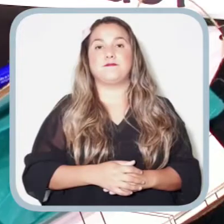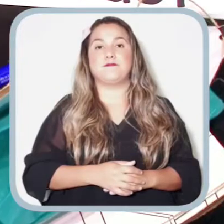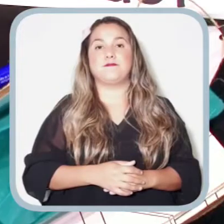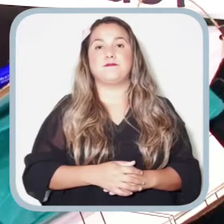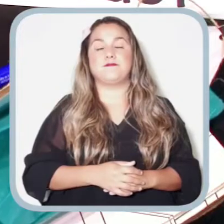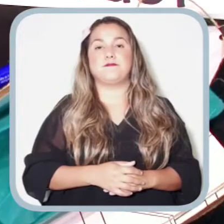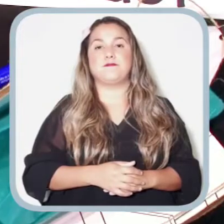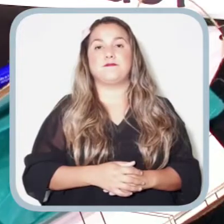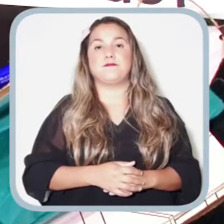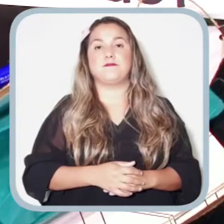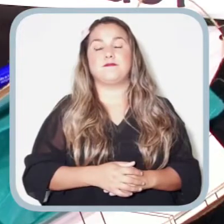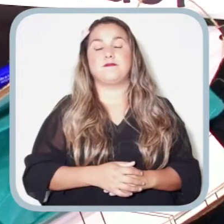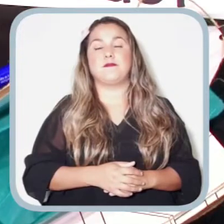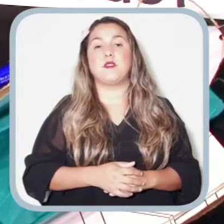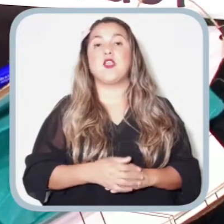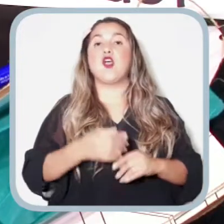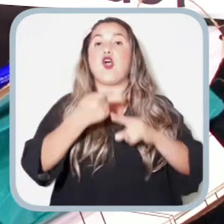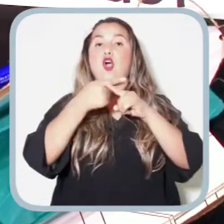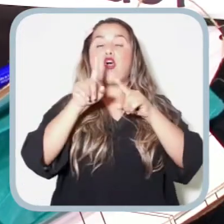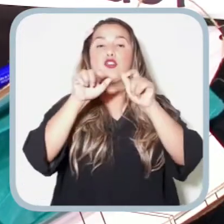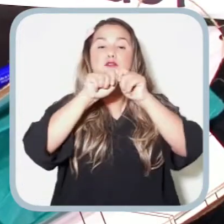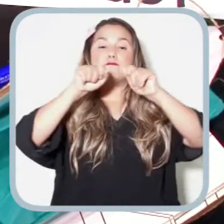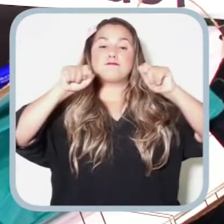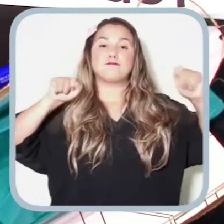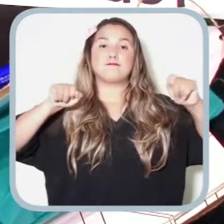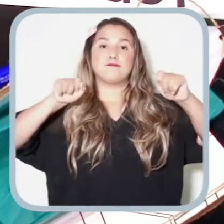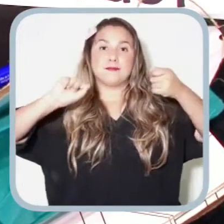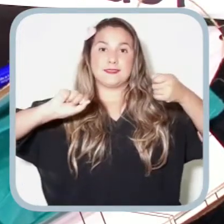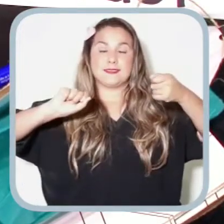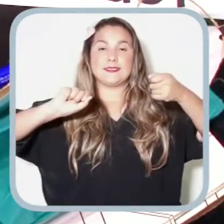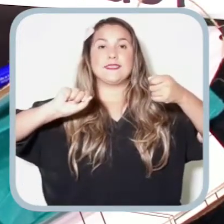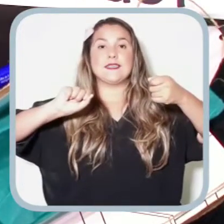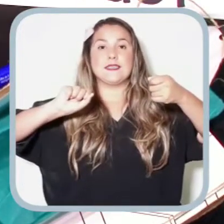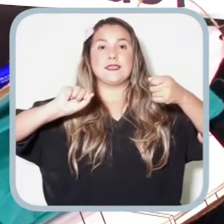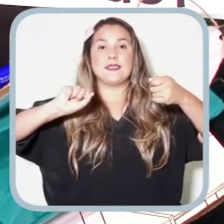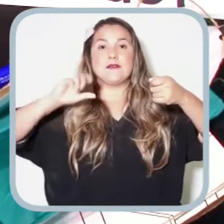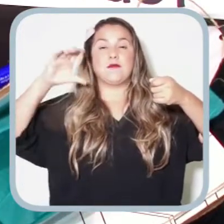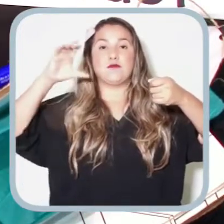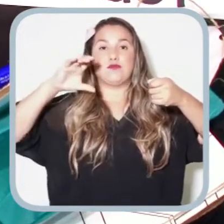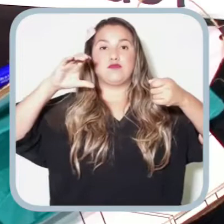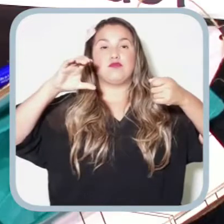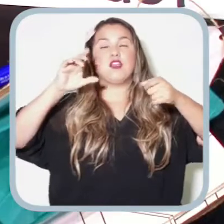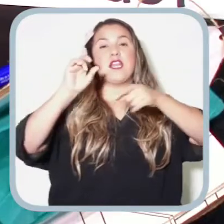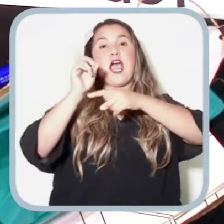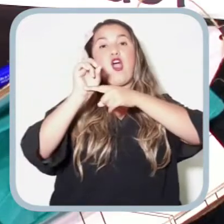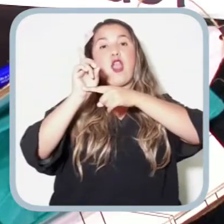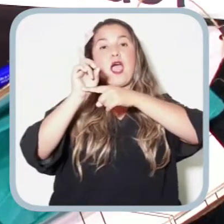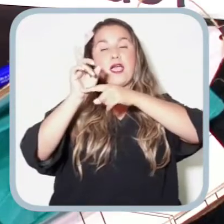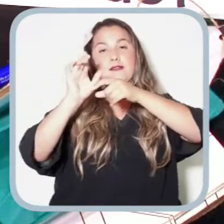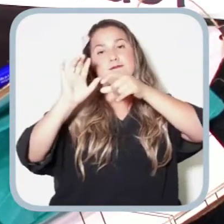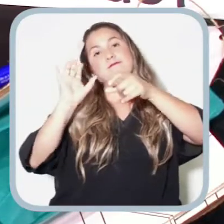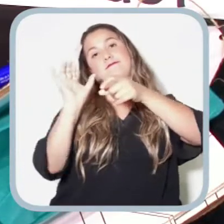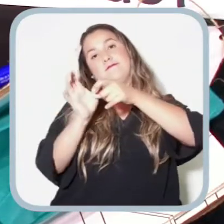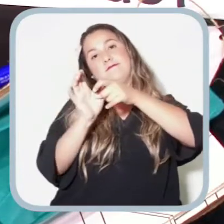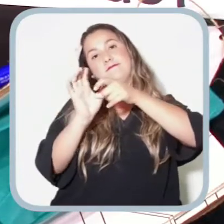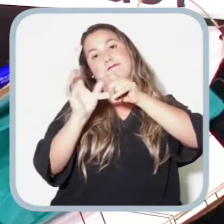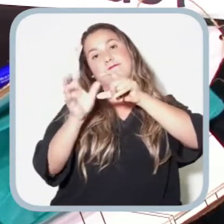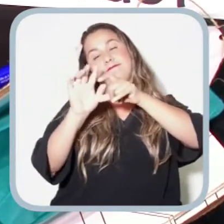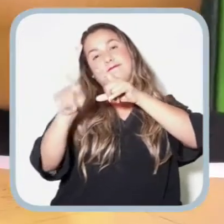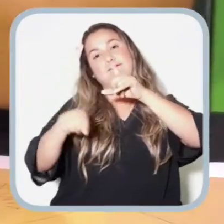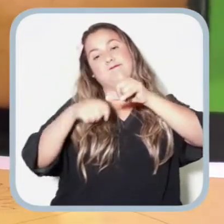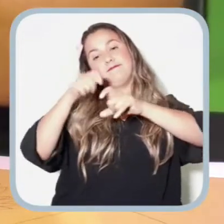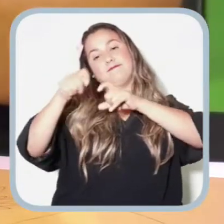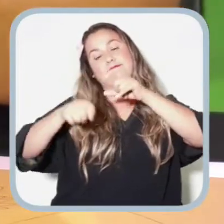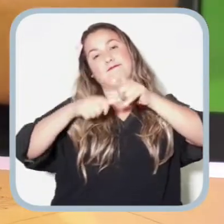aquí vamos con otro pedacito de masking y vamos a fijar ubicamos aquí bien el